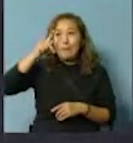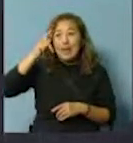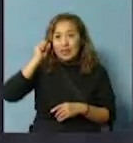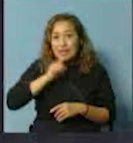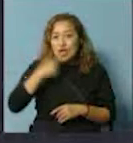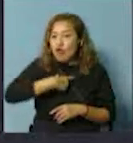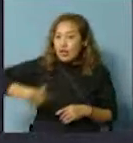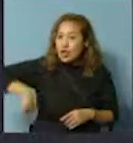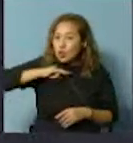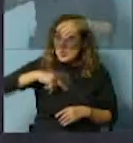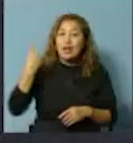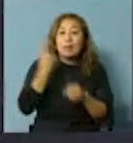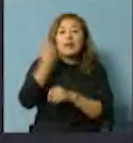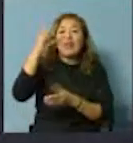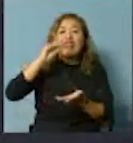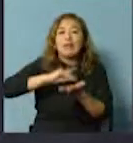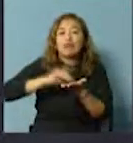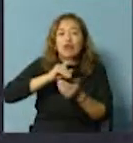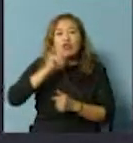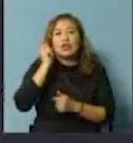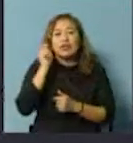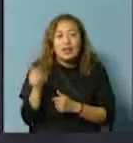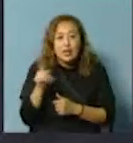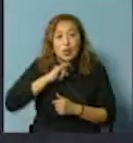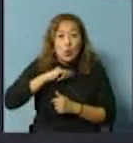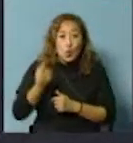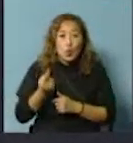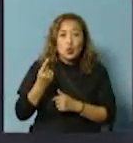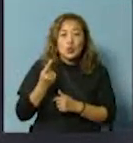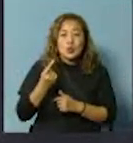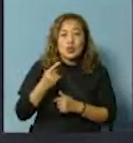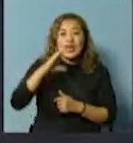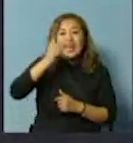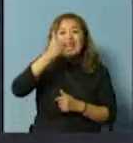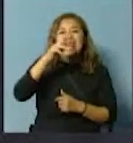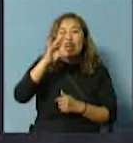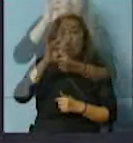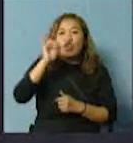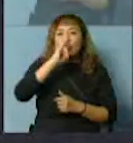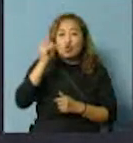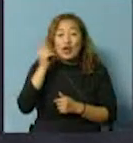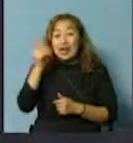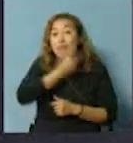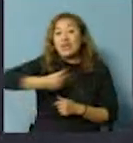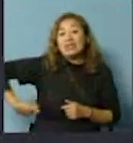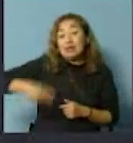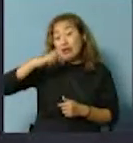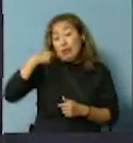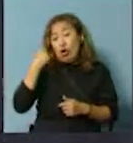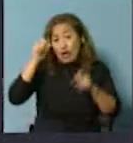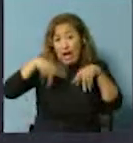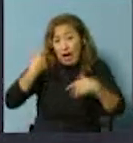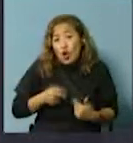gobernador de la provincia lleva en primer término como candidato a diputado provincial os hwan cargos o si el actual presidente del bloque del partido justicialista